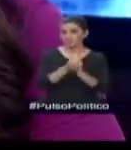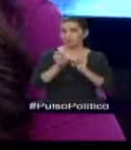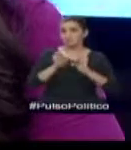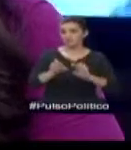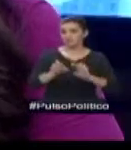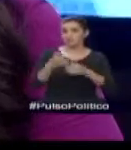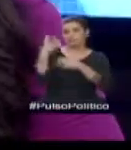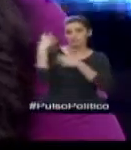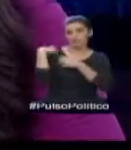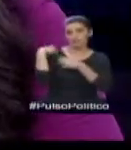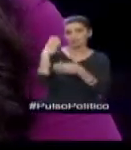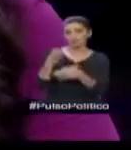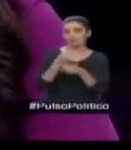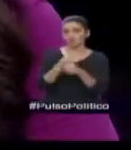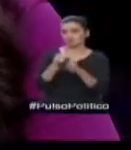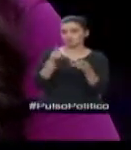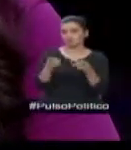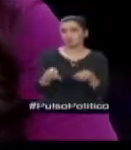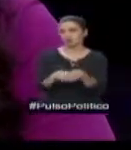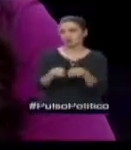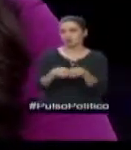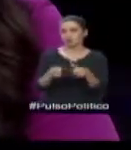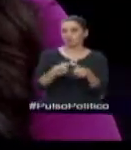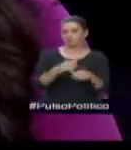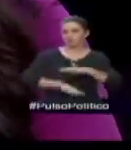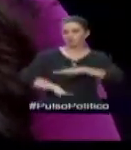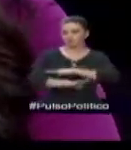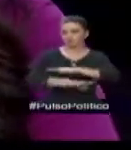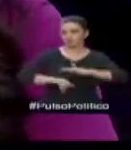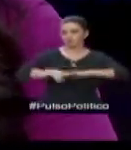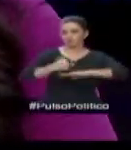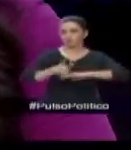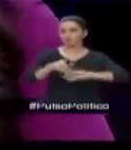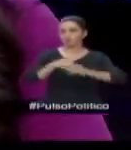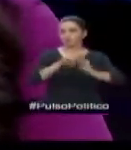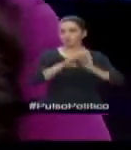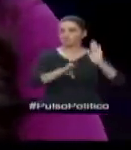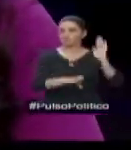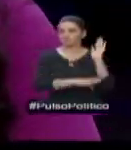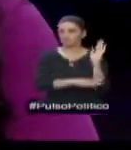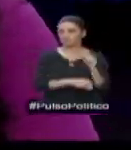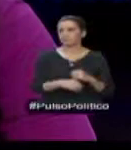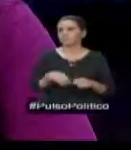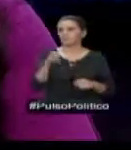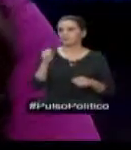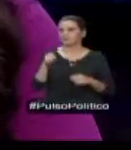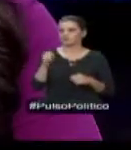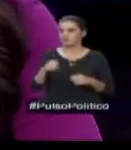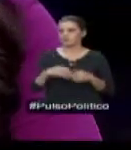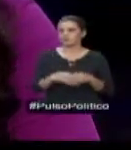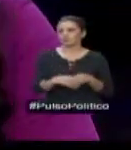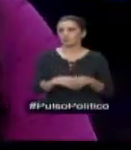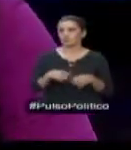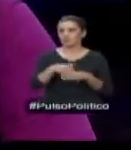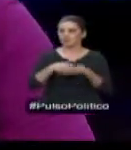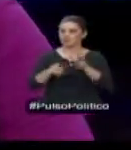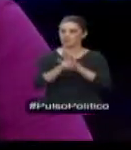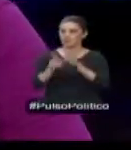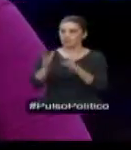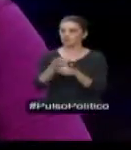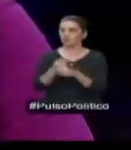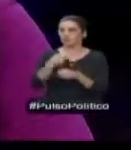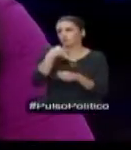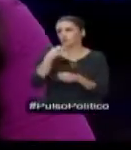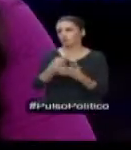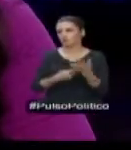seguridad integral la seguridad humana como principios básicos establecidos en la constitución de la república efectivamente en la ley de seguridad pública